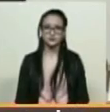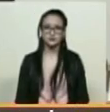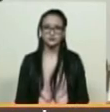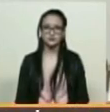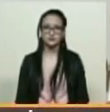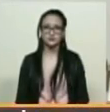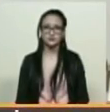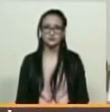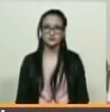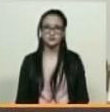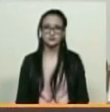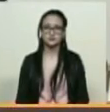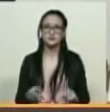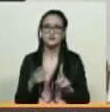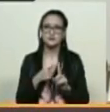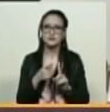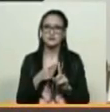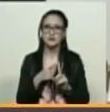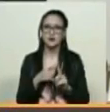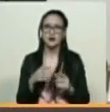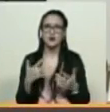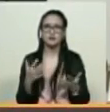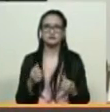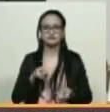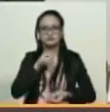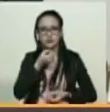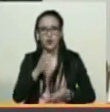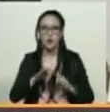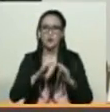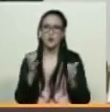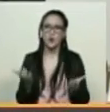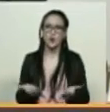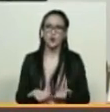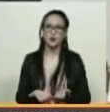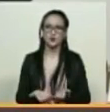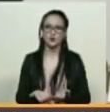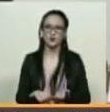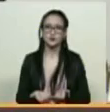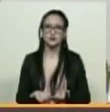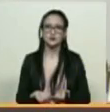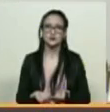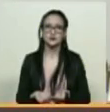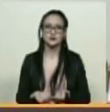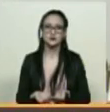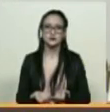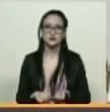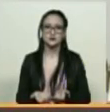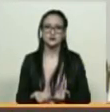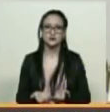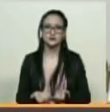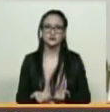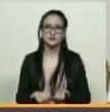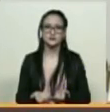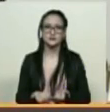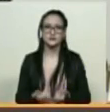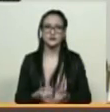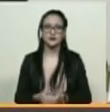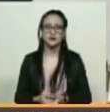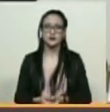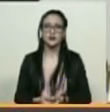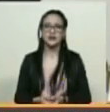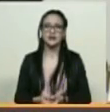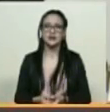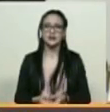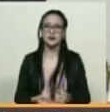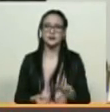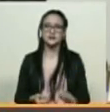Bueno, en primer lugar, es un mensaje muy poderoso que le manda Venezuela al mundo, en el sentido de que nosotros dirimimos nuestros